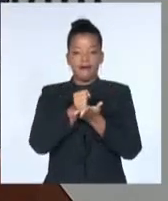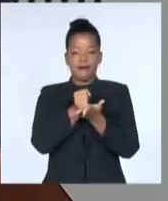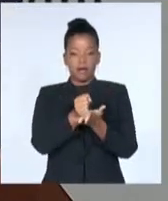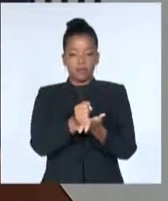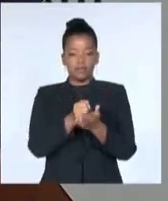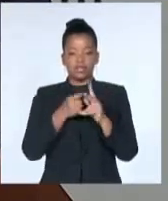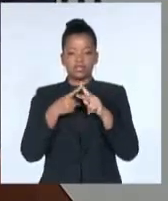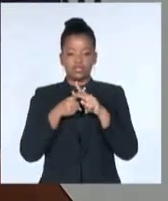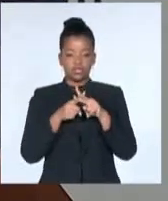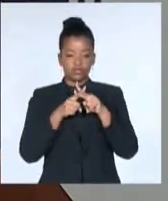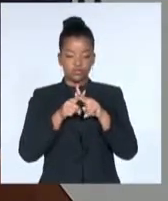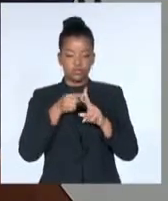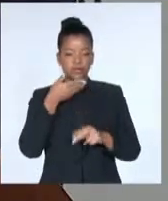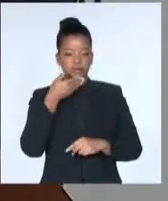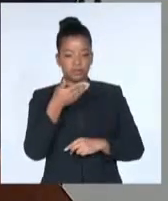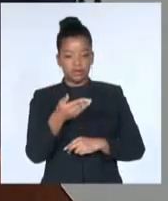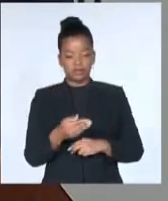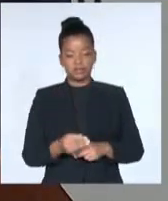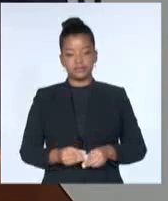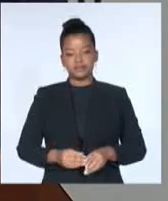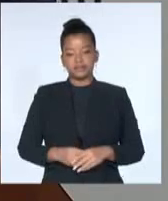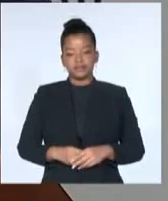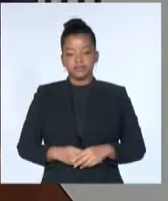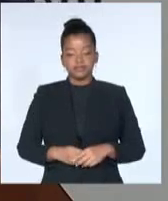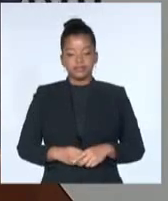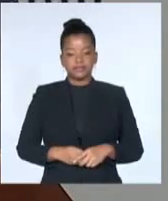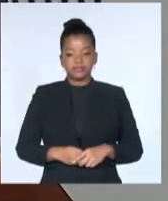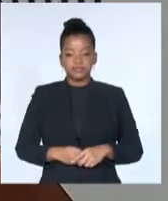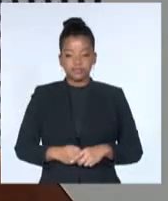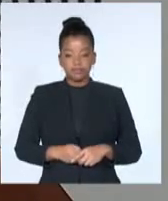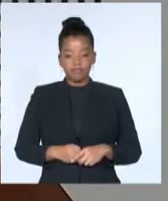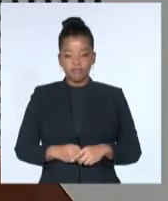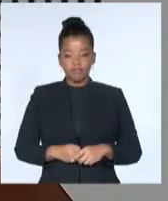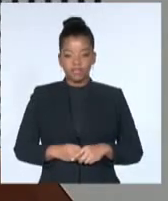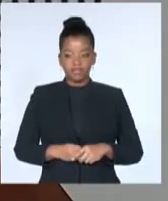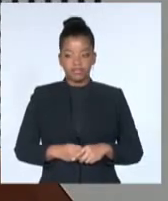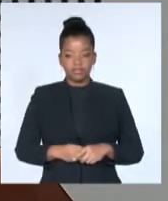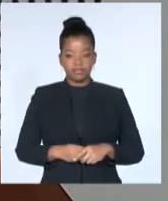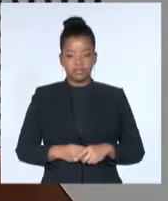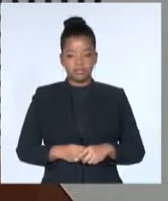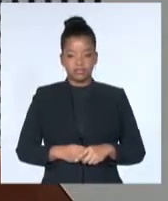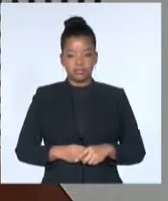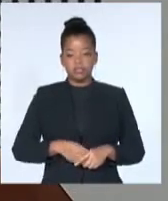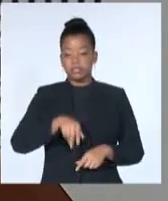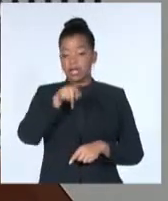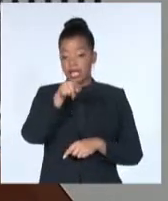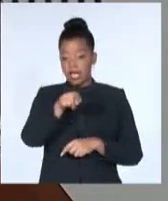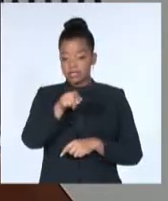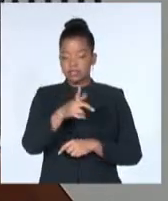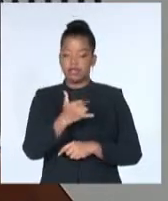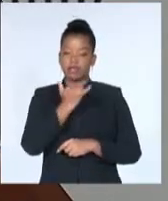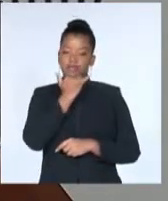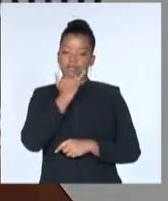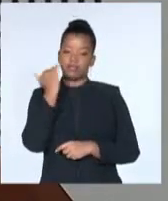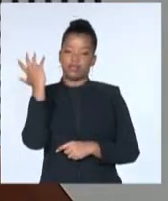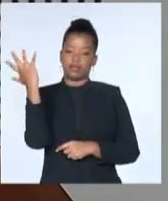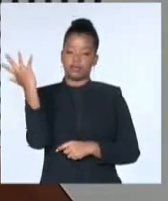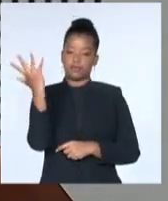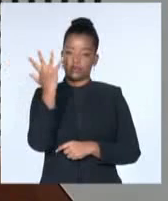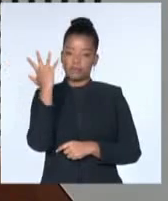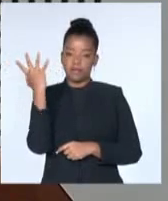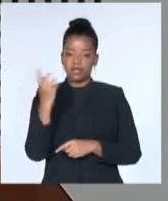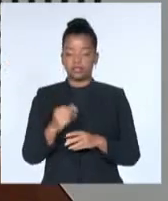soluciones transformadoras. Estos retos abarcan desde el cambio climático,